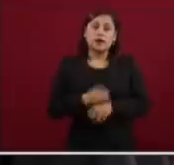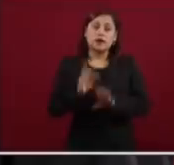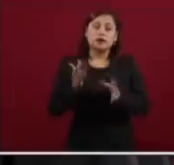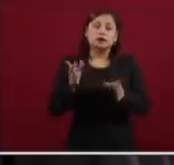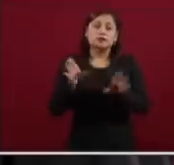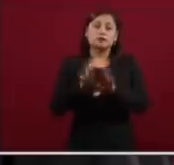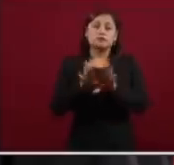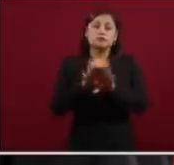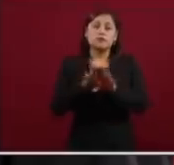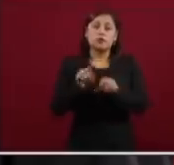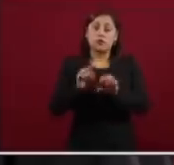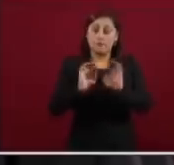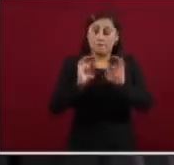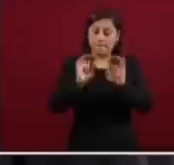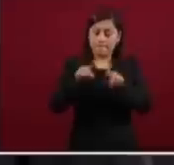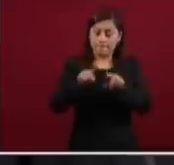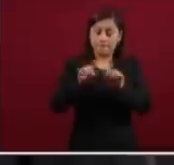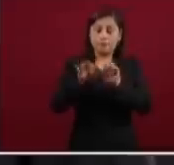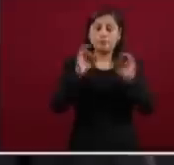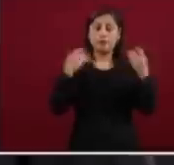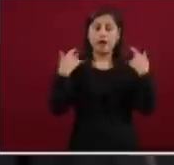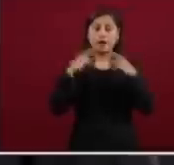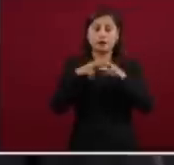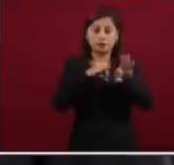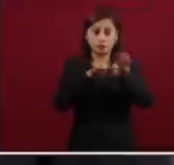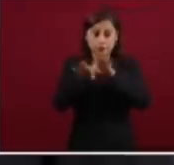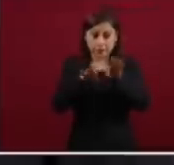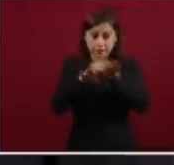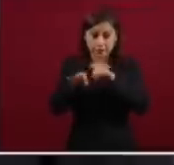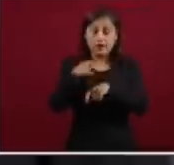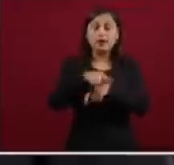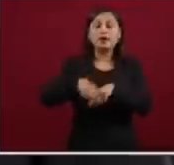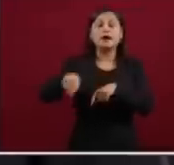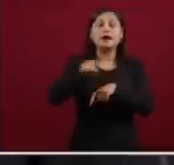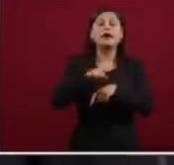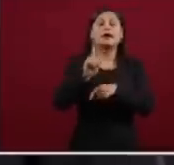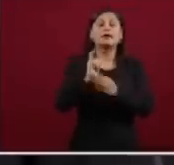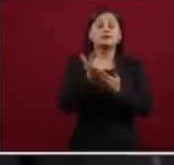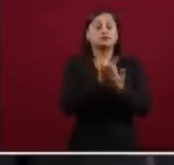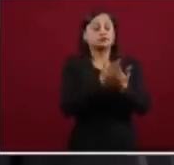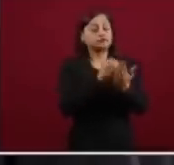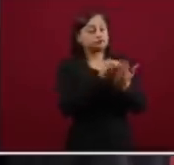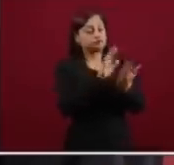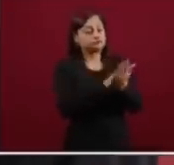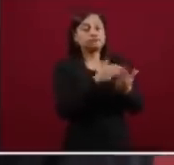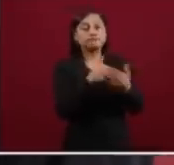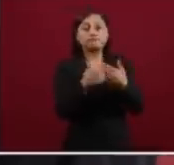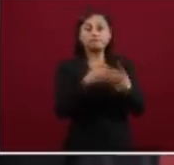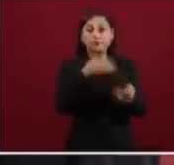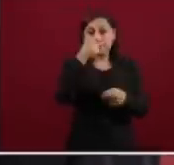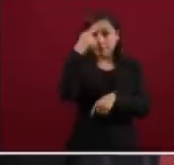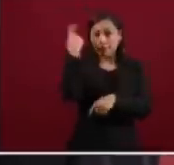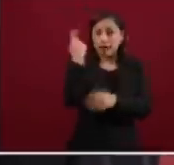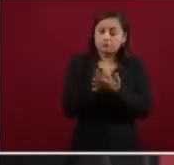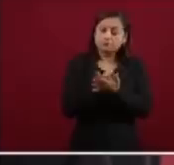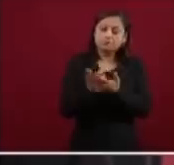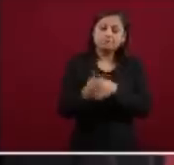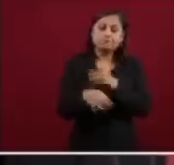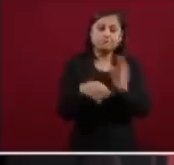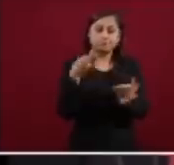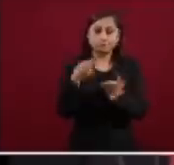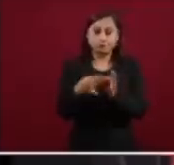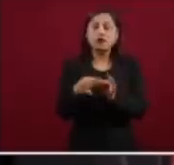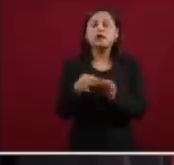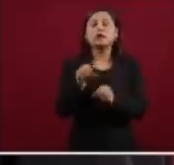a los maestros hay desde luego un marco legal